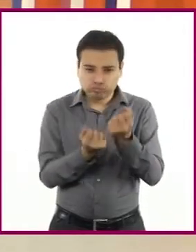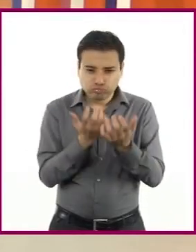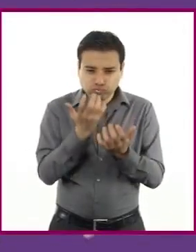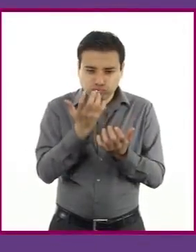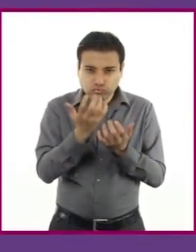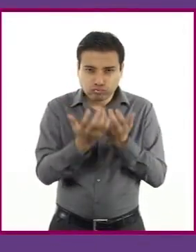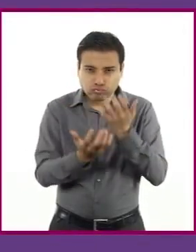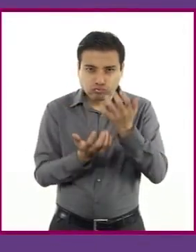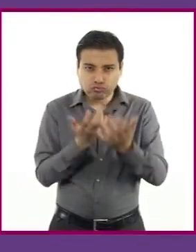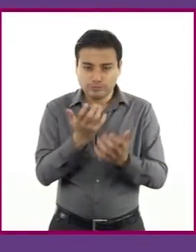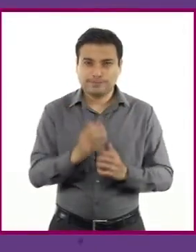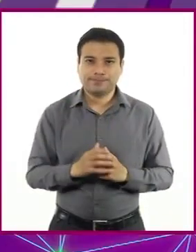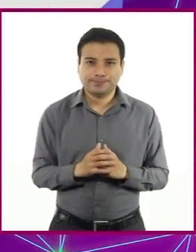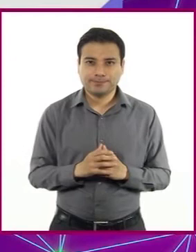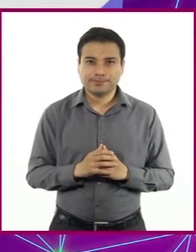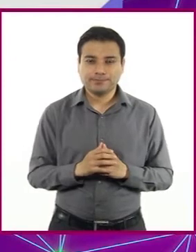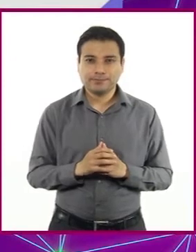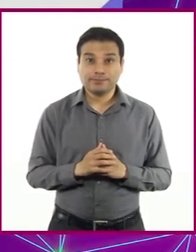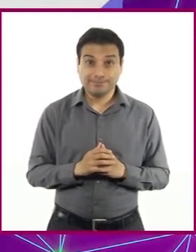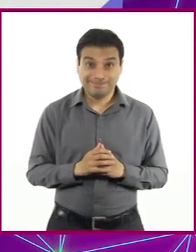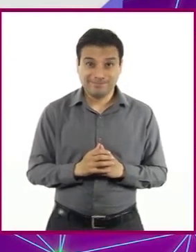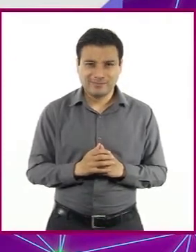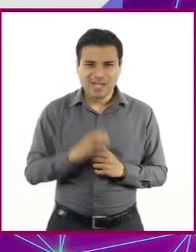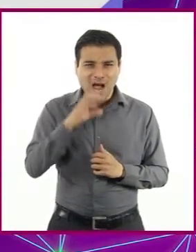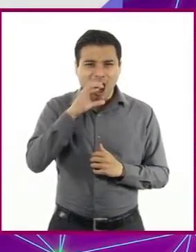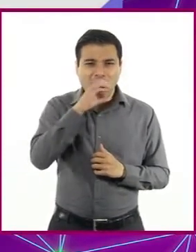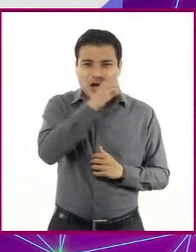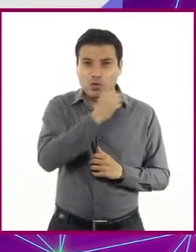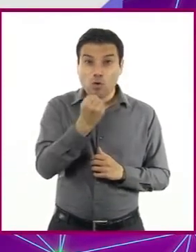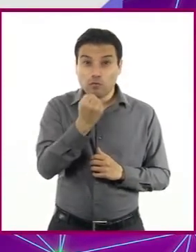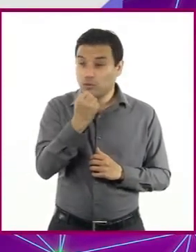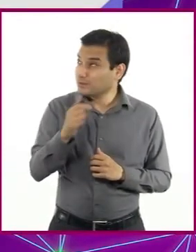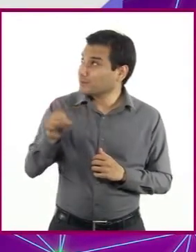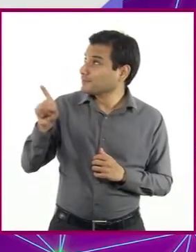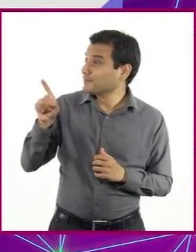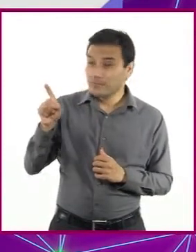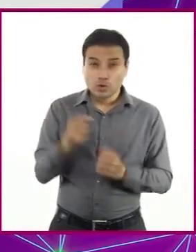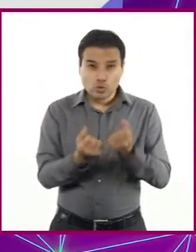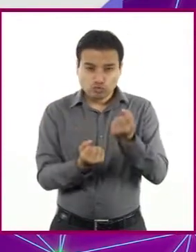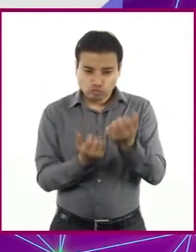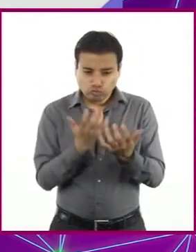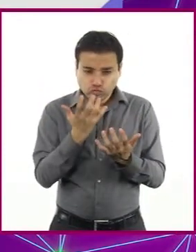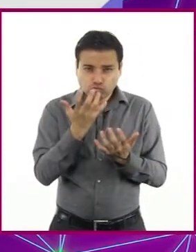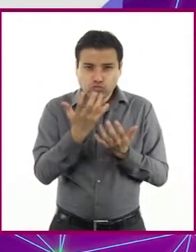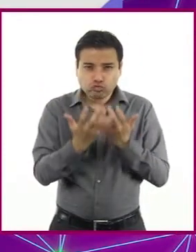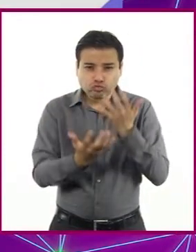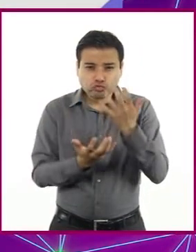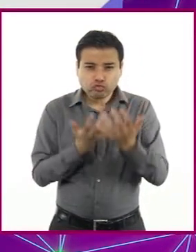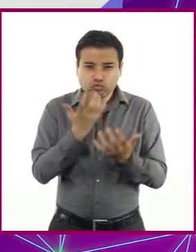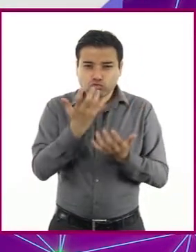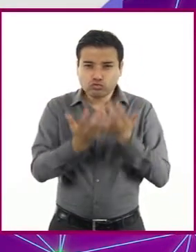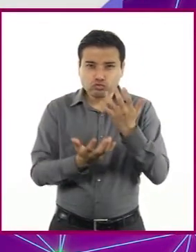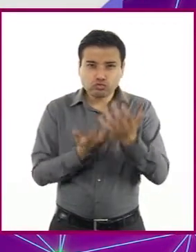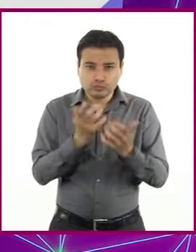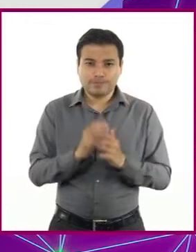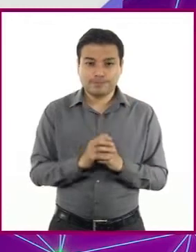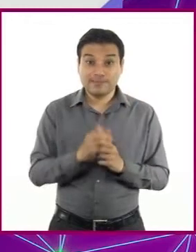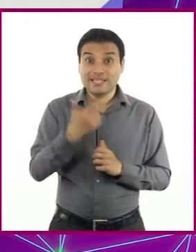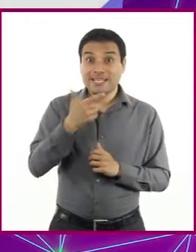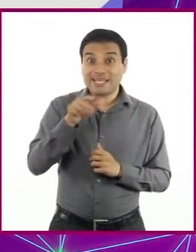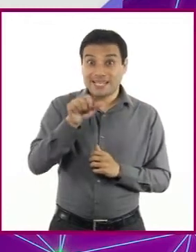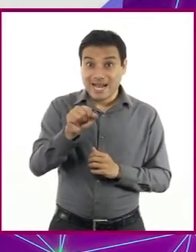proporciona calor. El alto horno es un reactor químico que funciona contracorriente. Los gases